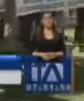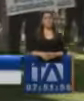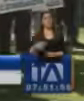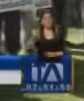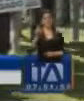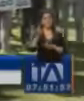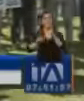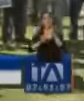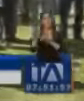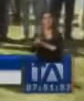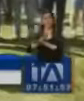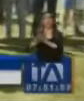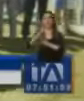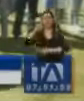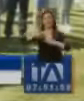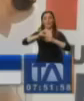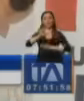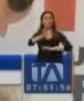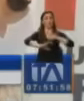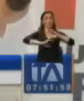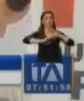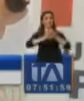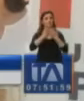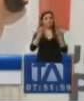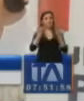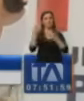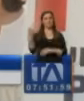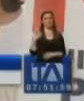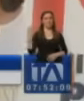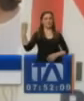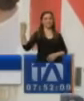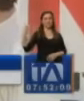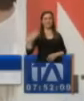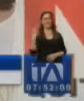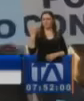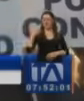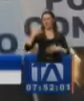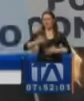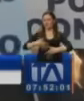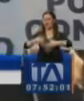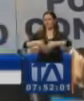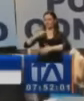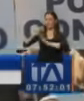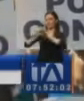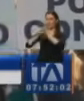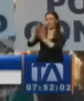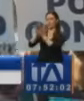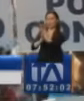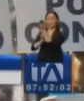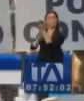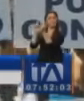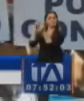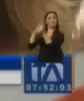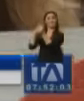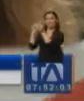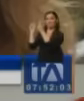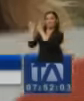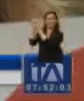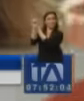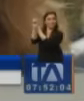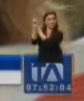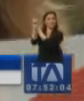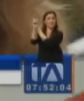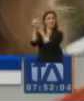Los vecinos de la urbanización El Condado protagonizaron una manifestación en contra de la construcción del proyecto Quito Cables. Pisulila